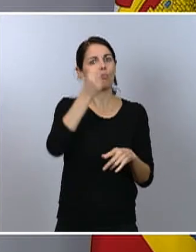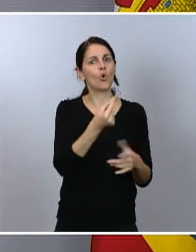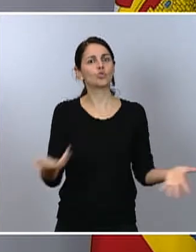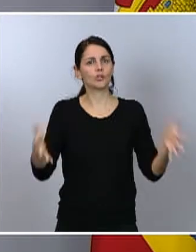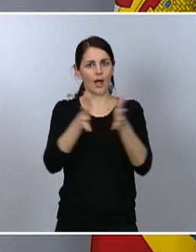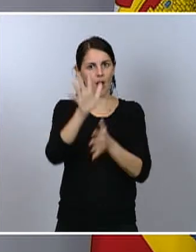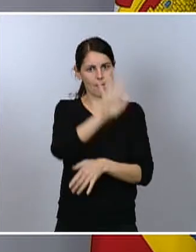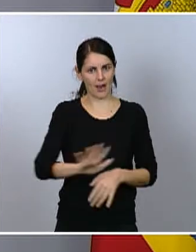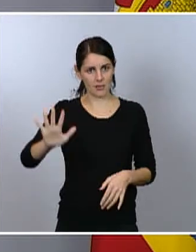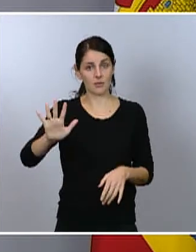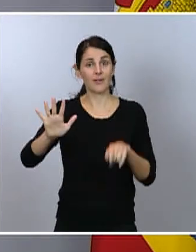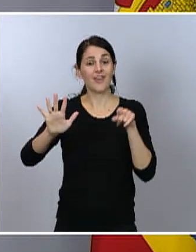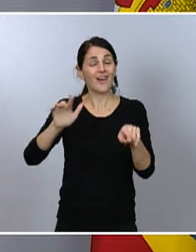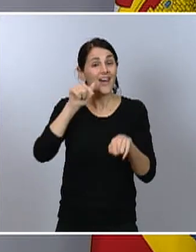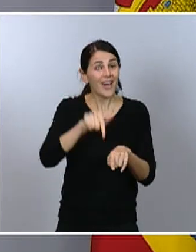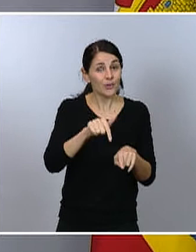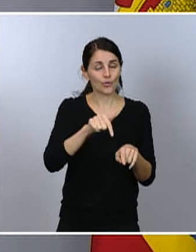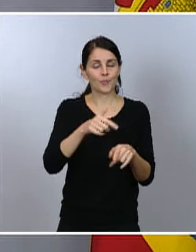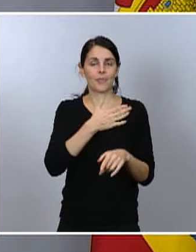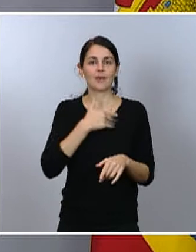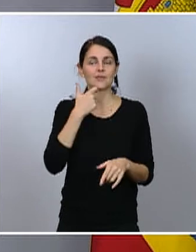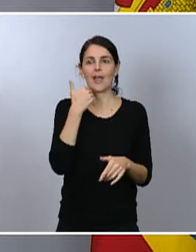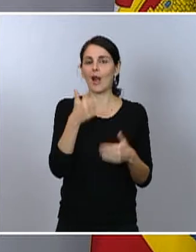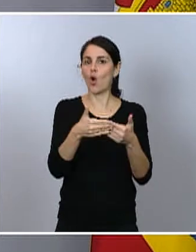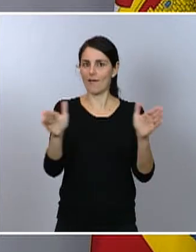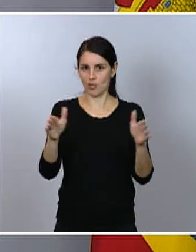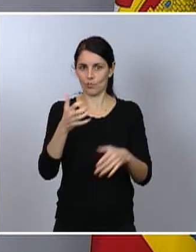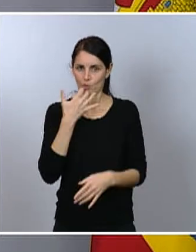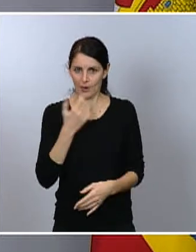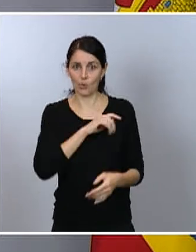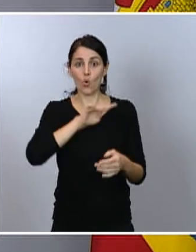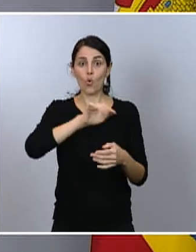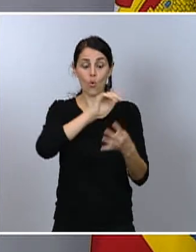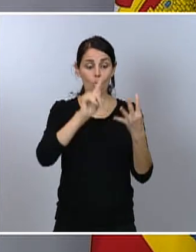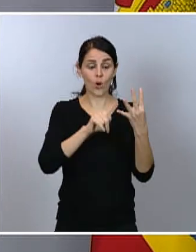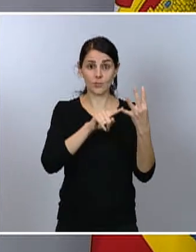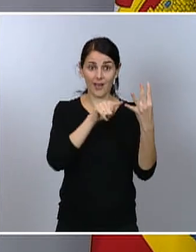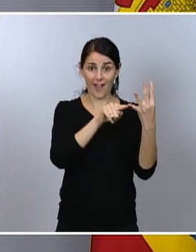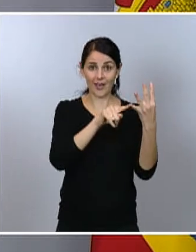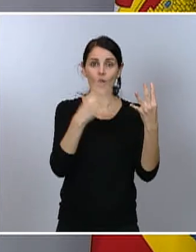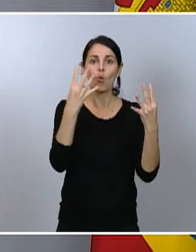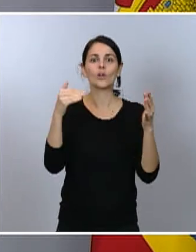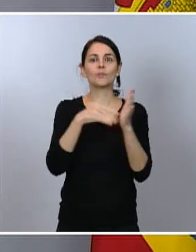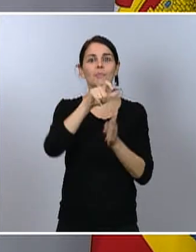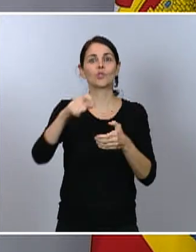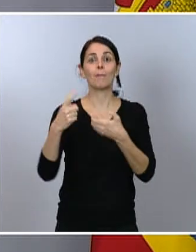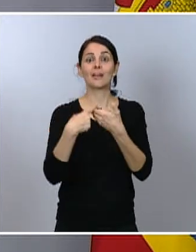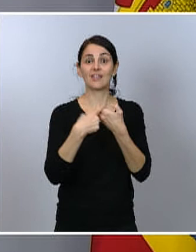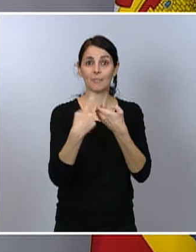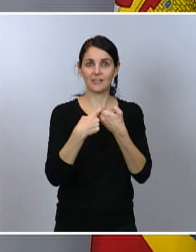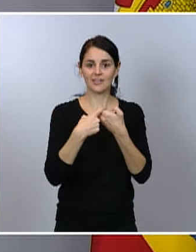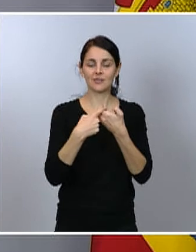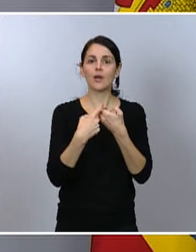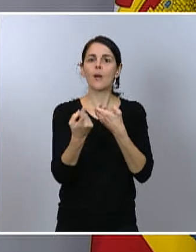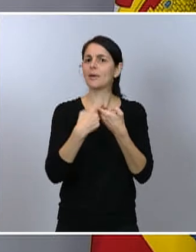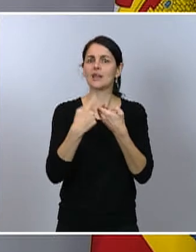cohorte abierta en el sentido de que, por ejemplo, en la cuarta ronda tenemos a 4.000 participantes que participan por primera vez. Son personas